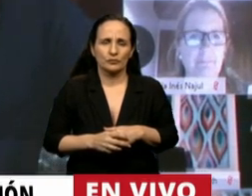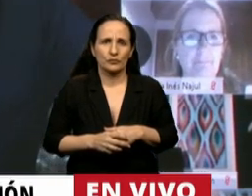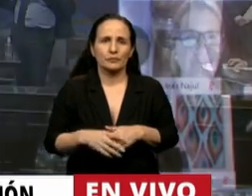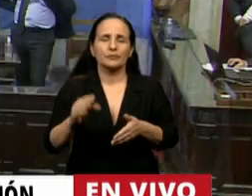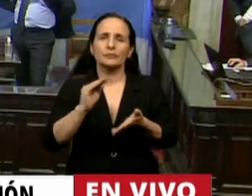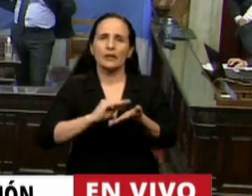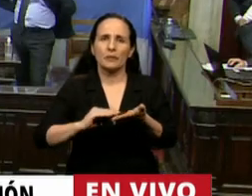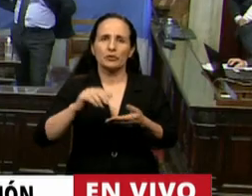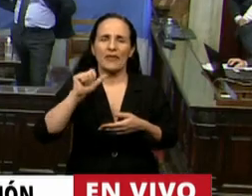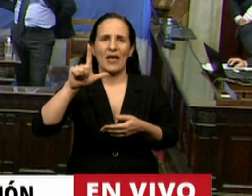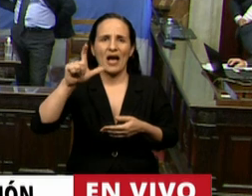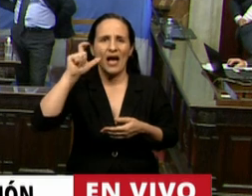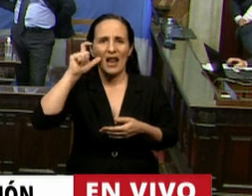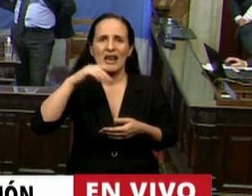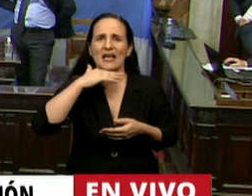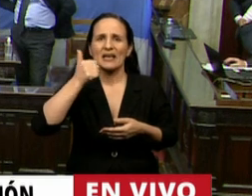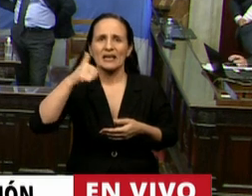diputada Alejandra